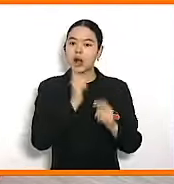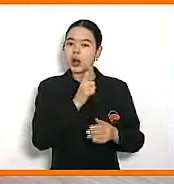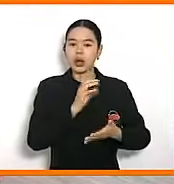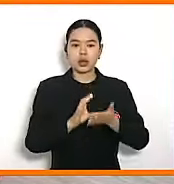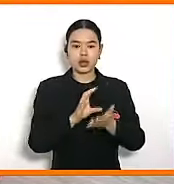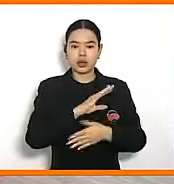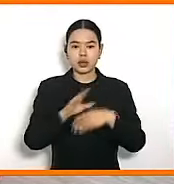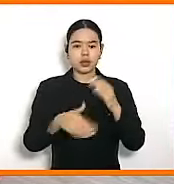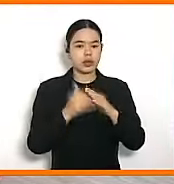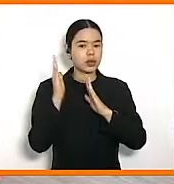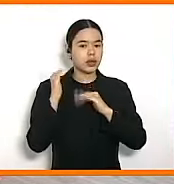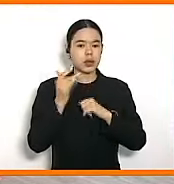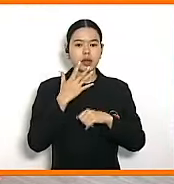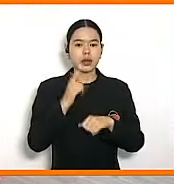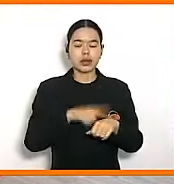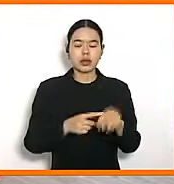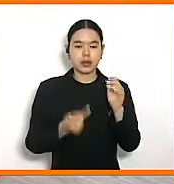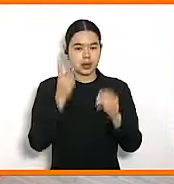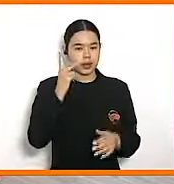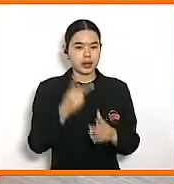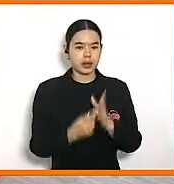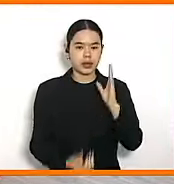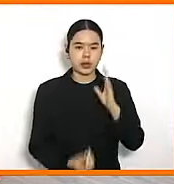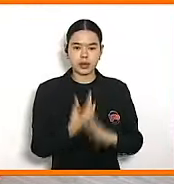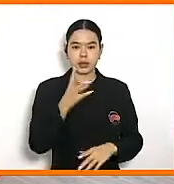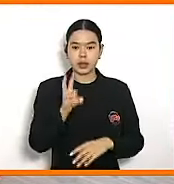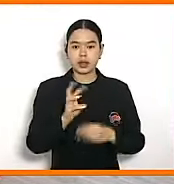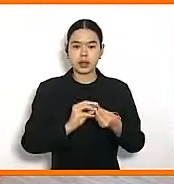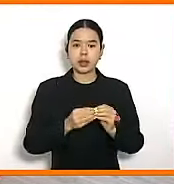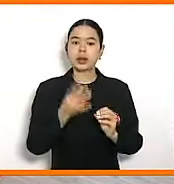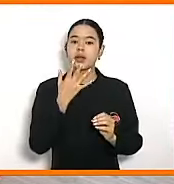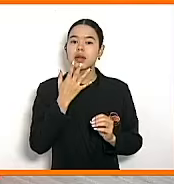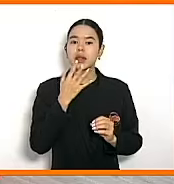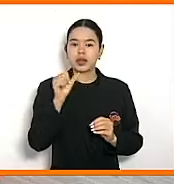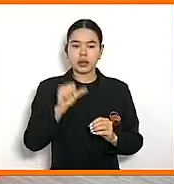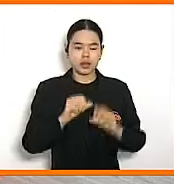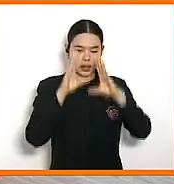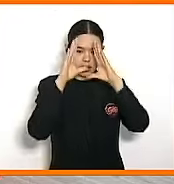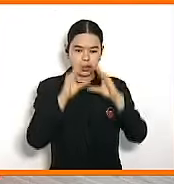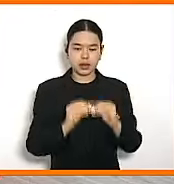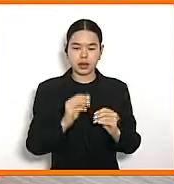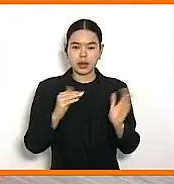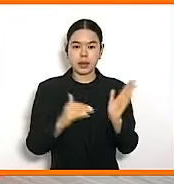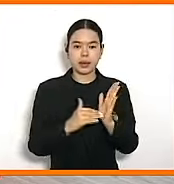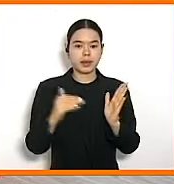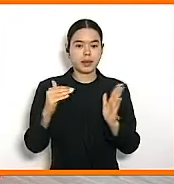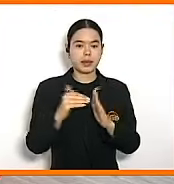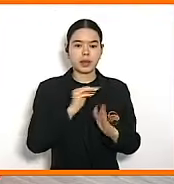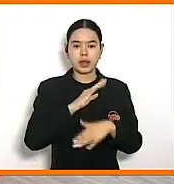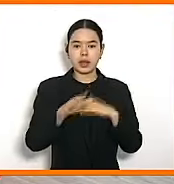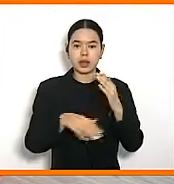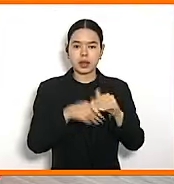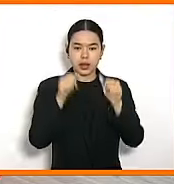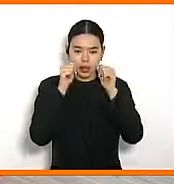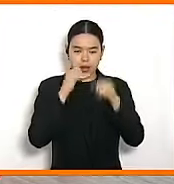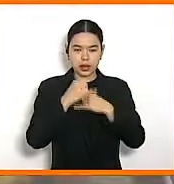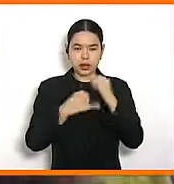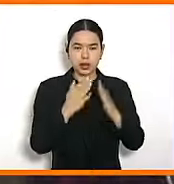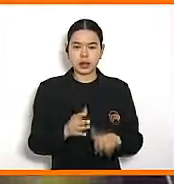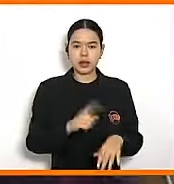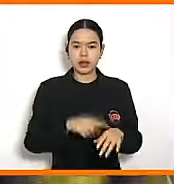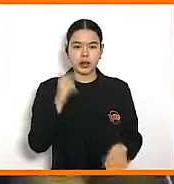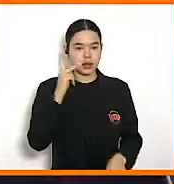deseo muchísima suerte, porque conoceremos los 6 números afortunados para esta noche millonaria. Atentos, querido jugador, porque el primer